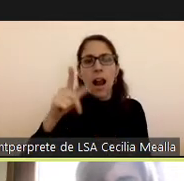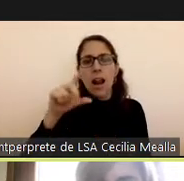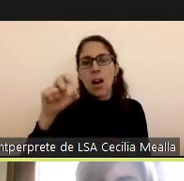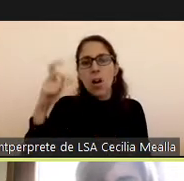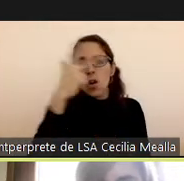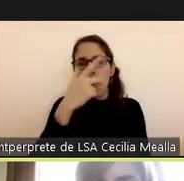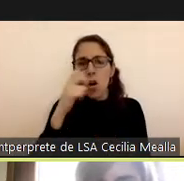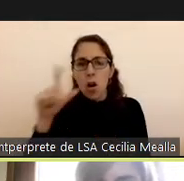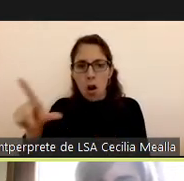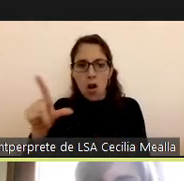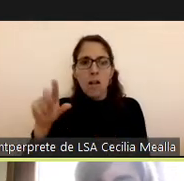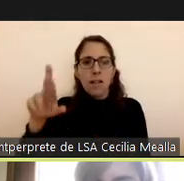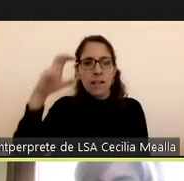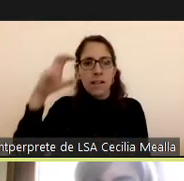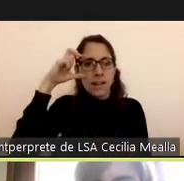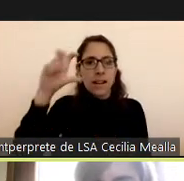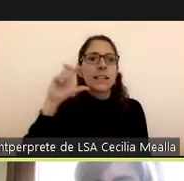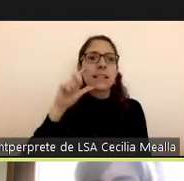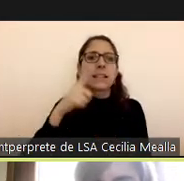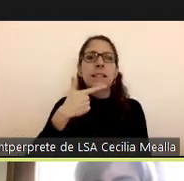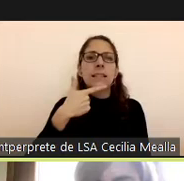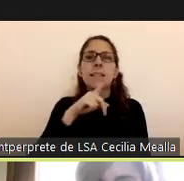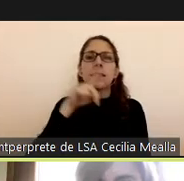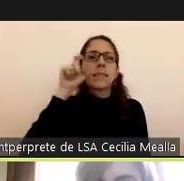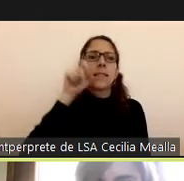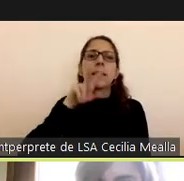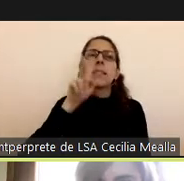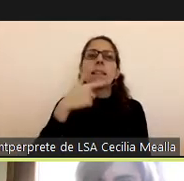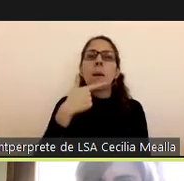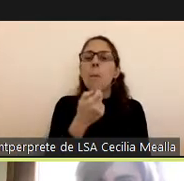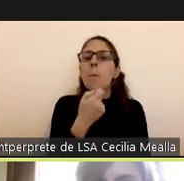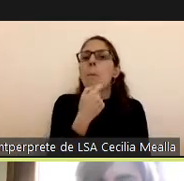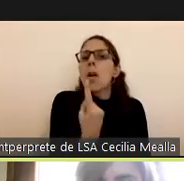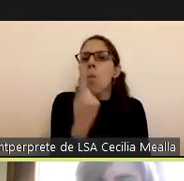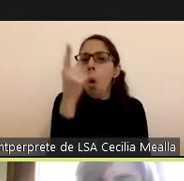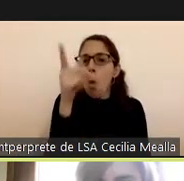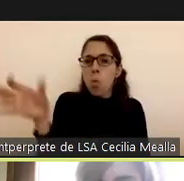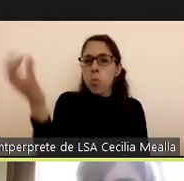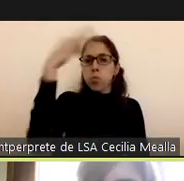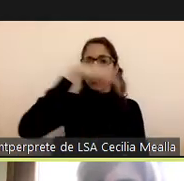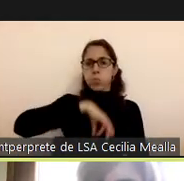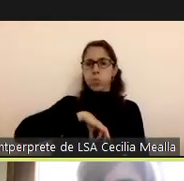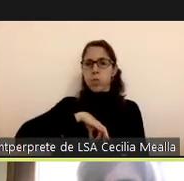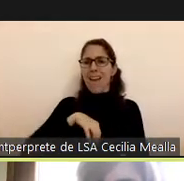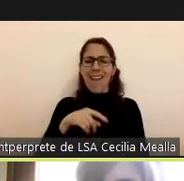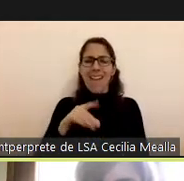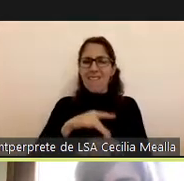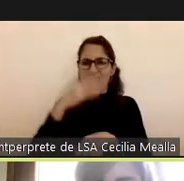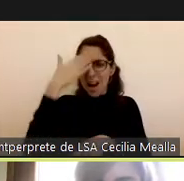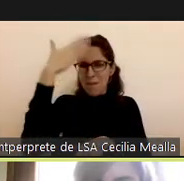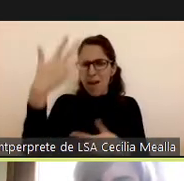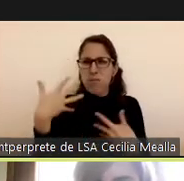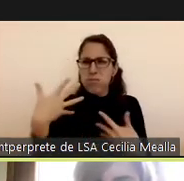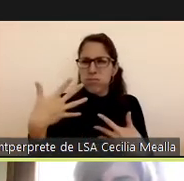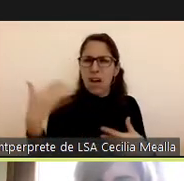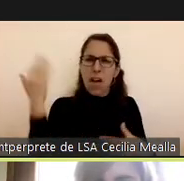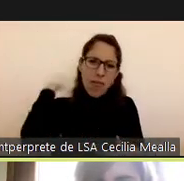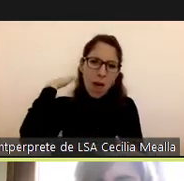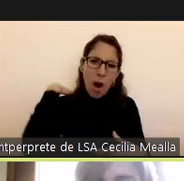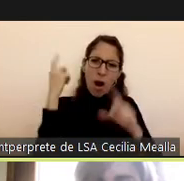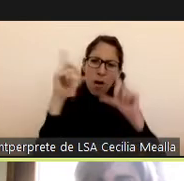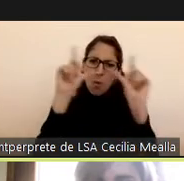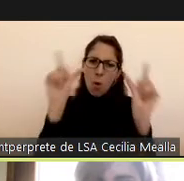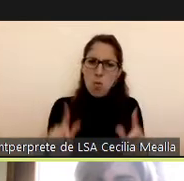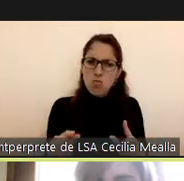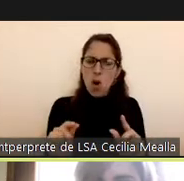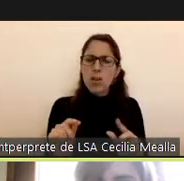ejemplo una bacteria que produce una enfermedad muy conocida, que es la tuberculosis. La tuberculosis es producida